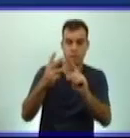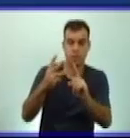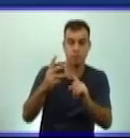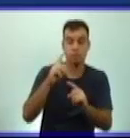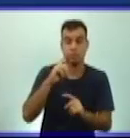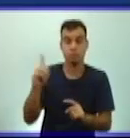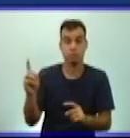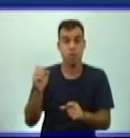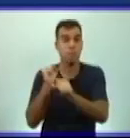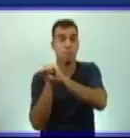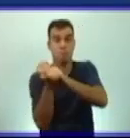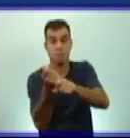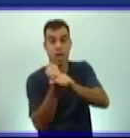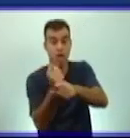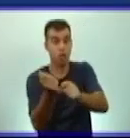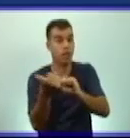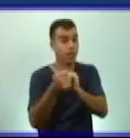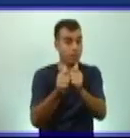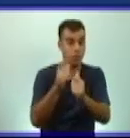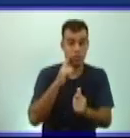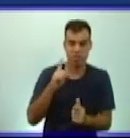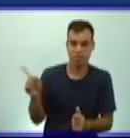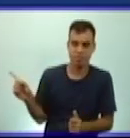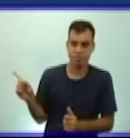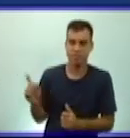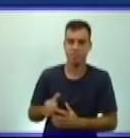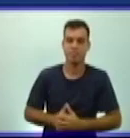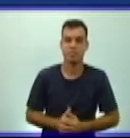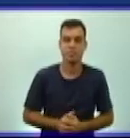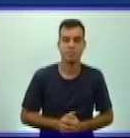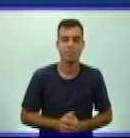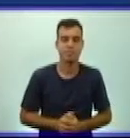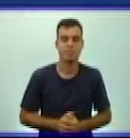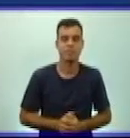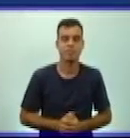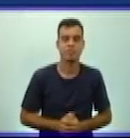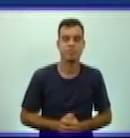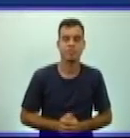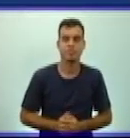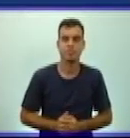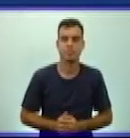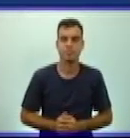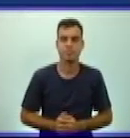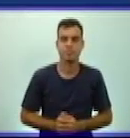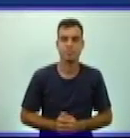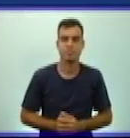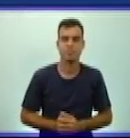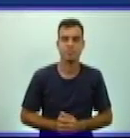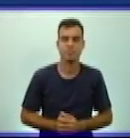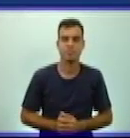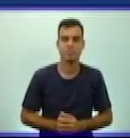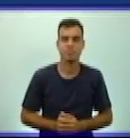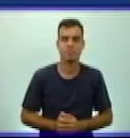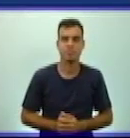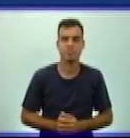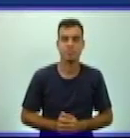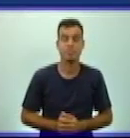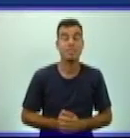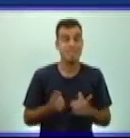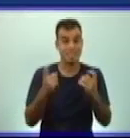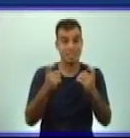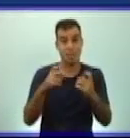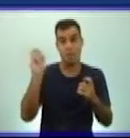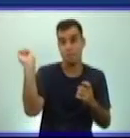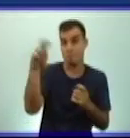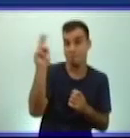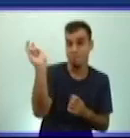un pitcher debe saber cómo hacer rotar una pelota y engañar al bateador del equipo contrario? Es decir, es necesario que un pitcher